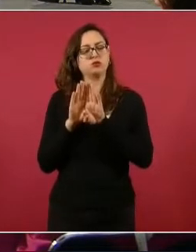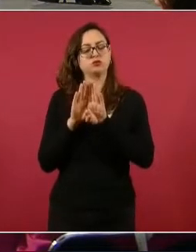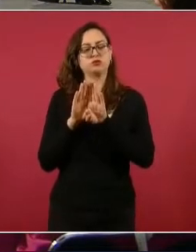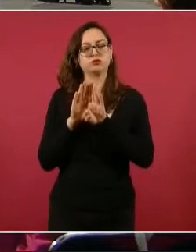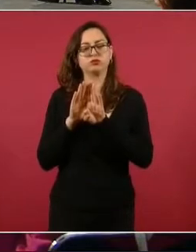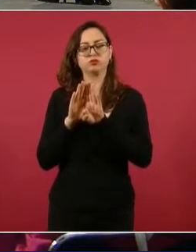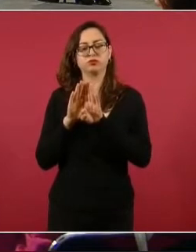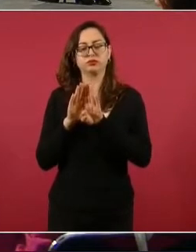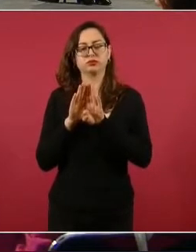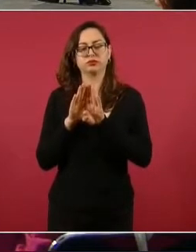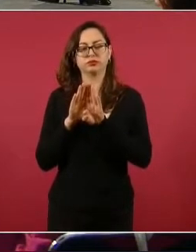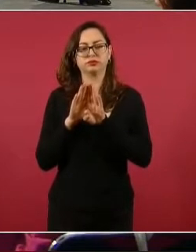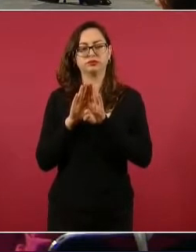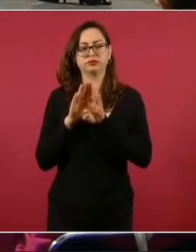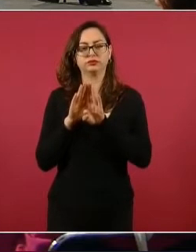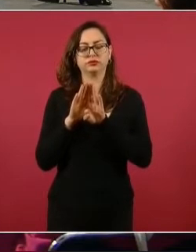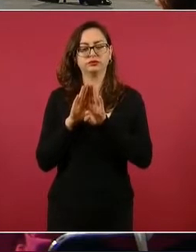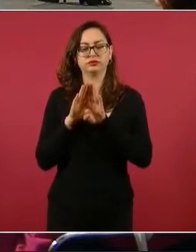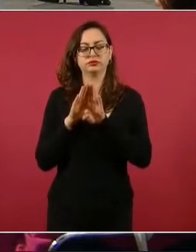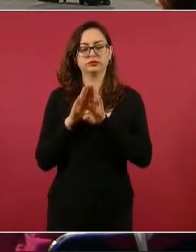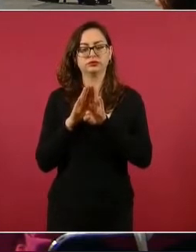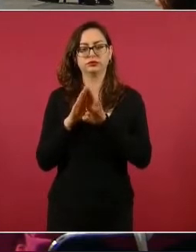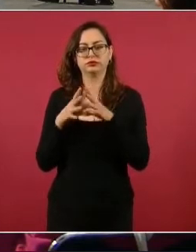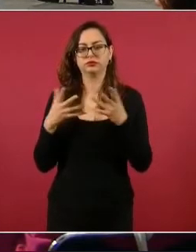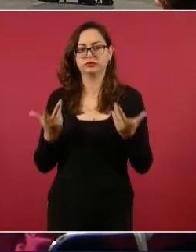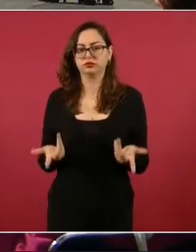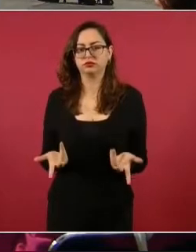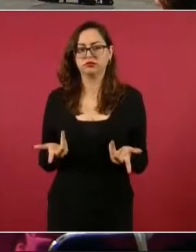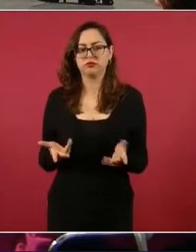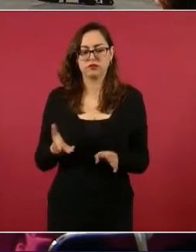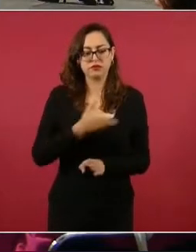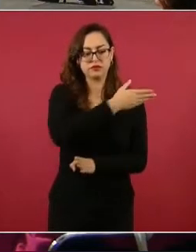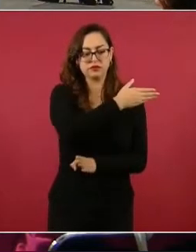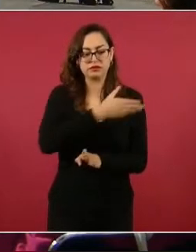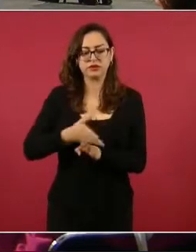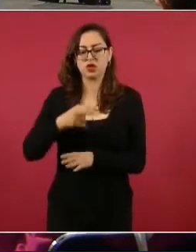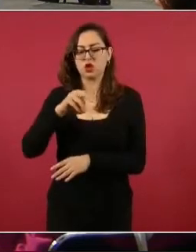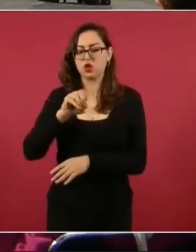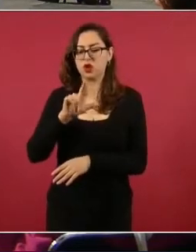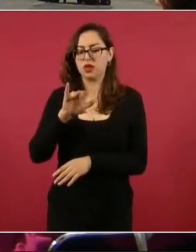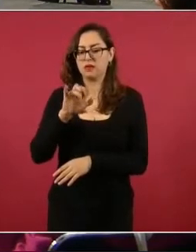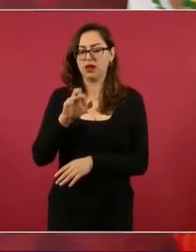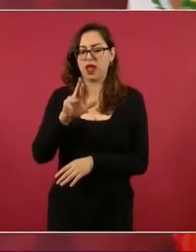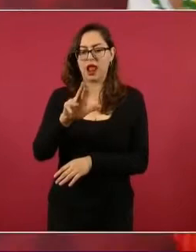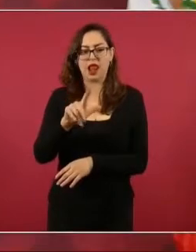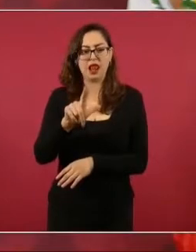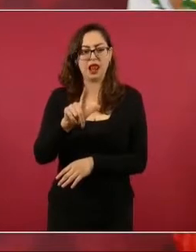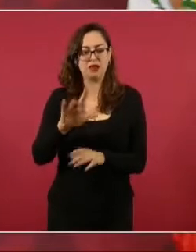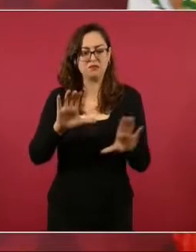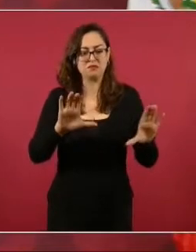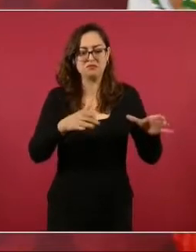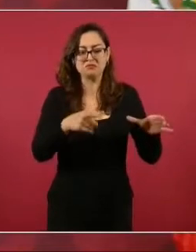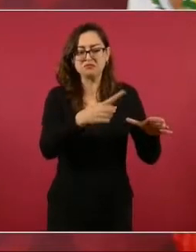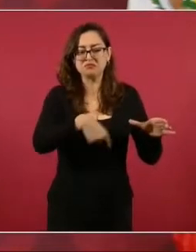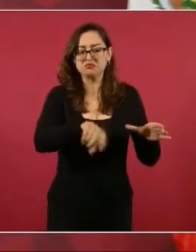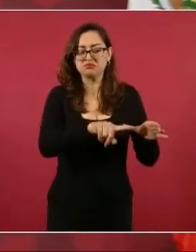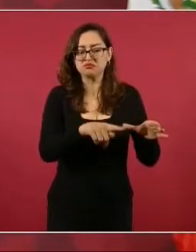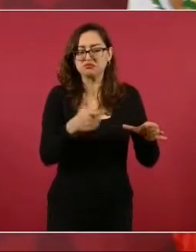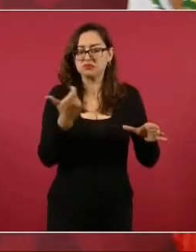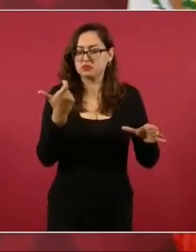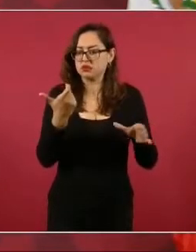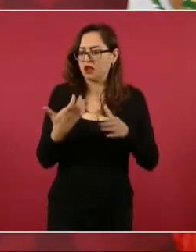la riqueza que se acumuló en el periodo neoliberal. Les voy a dar